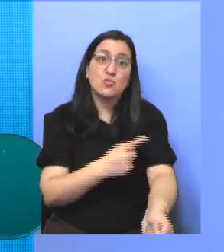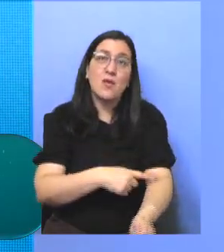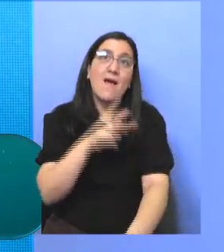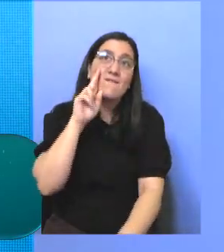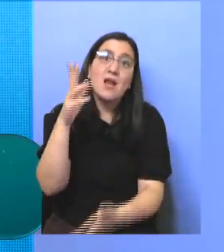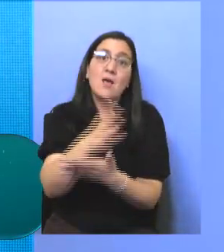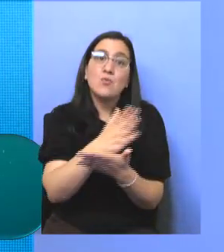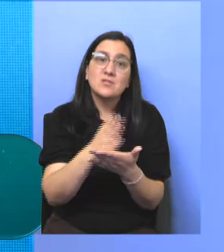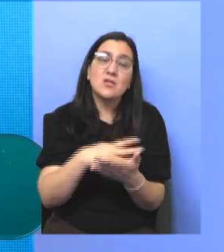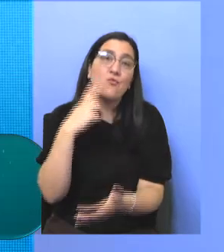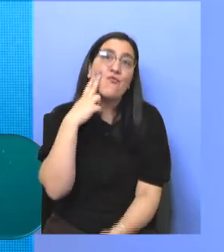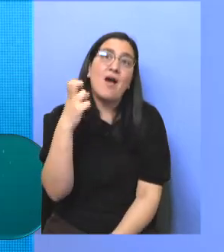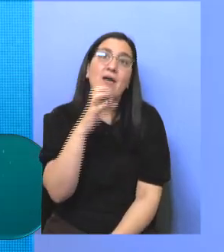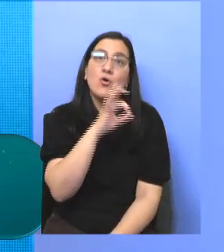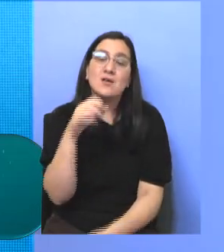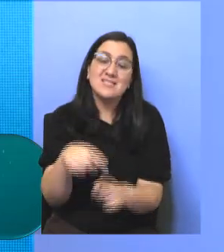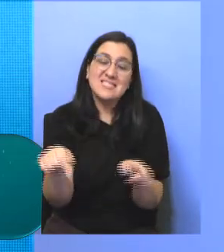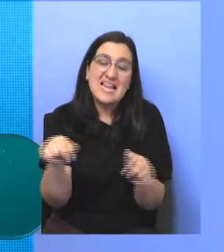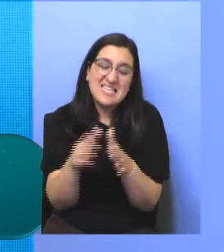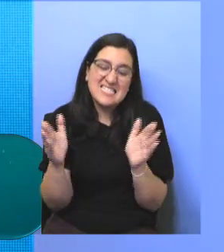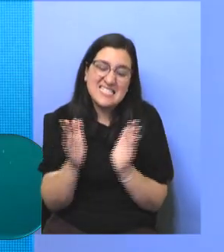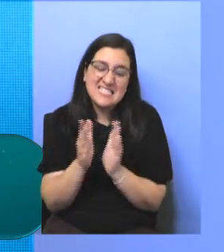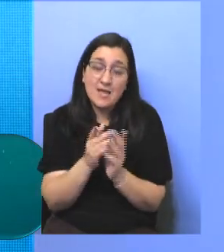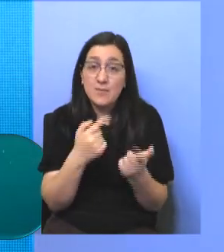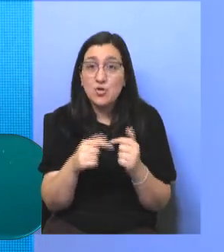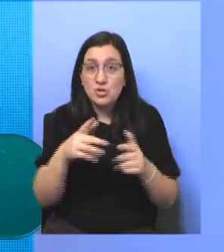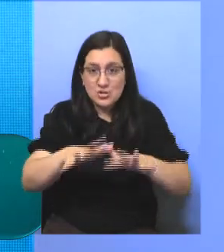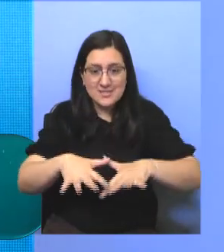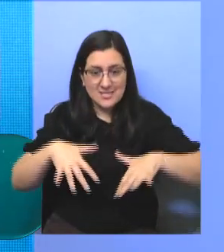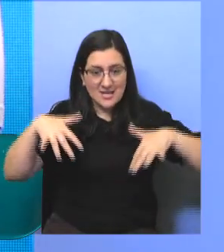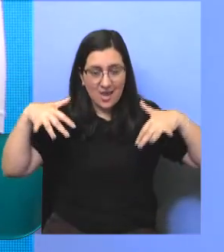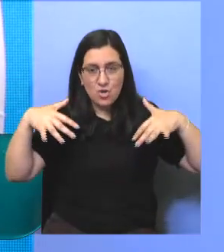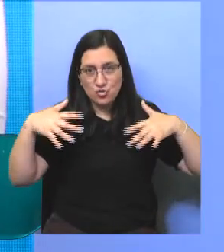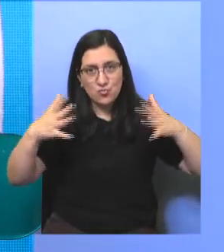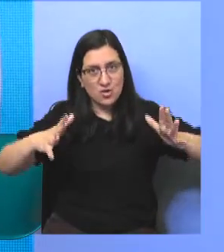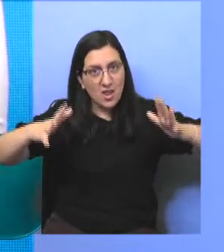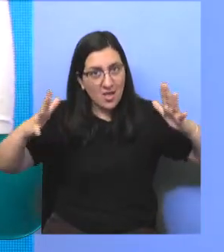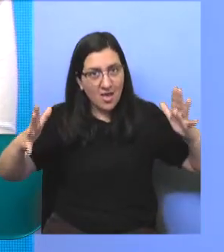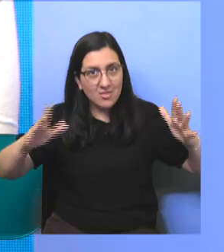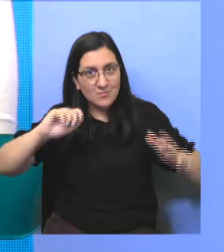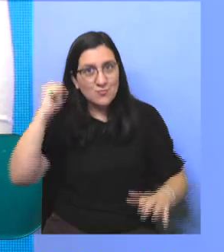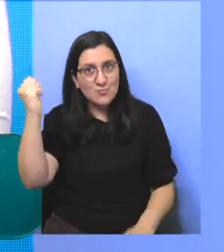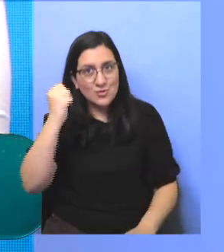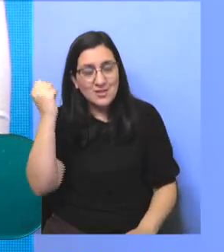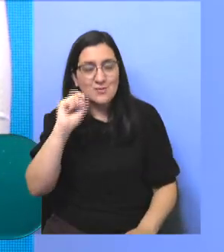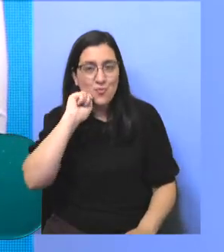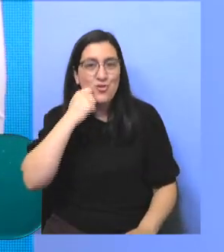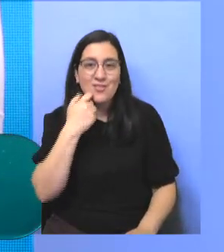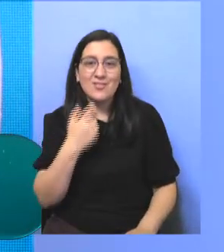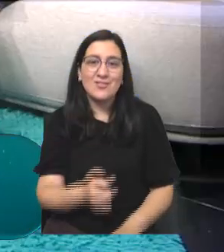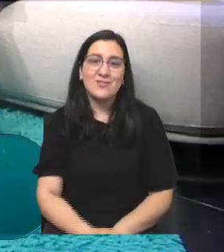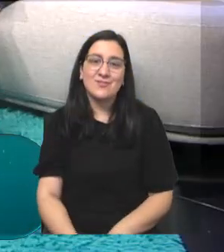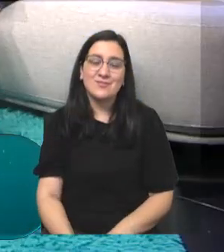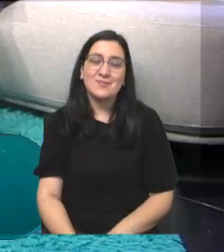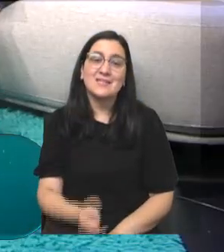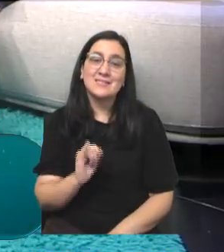en barcitos, en salas más chiquitas. Y estos escenarios que están nombrando y en el que van a estar, atención.